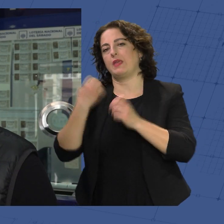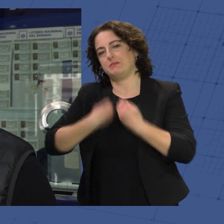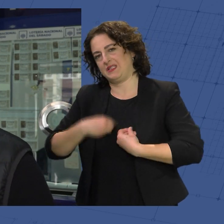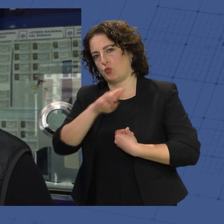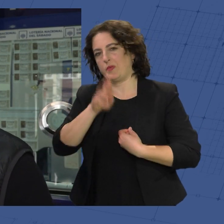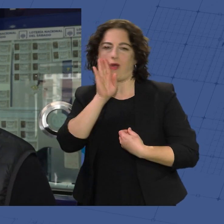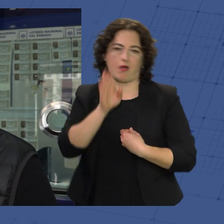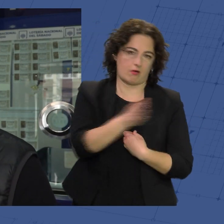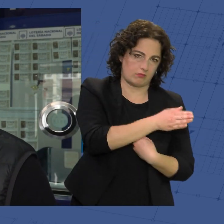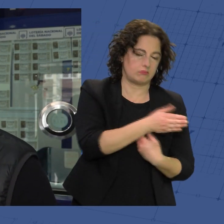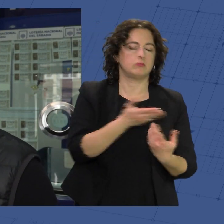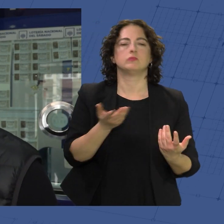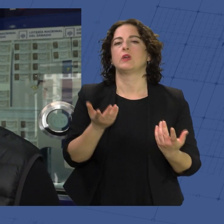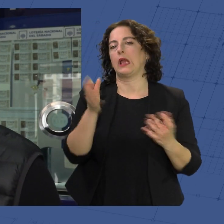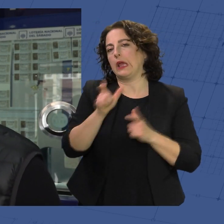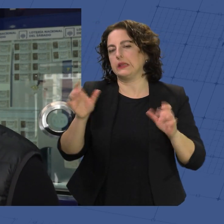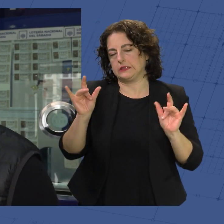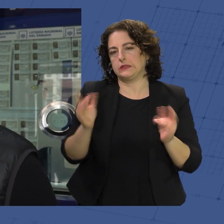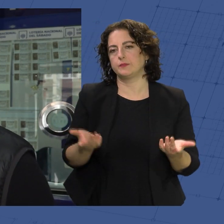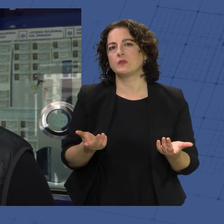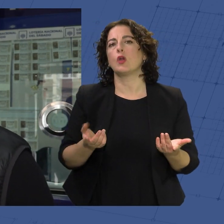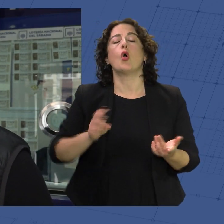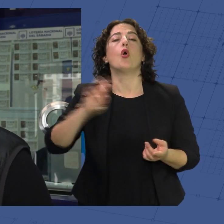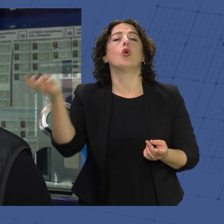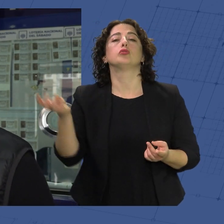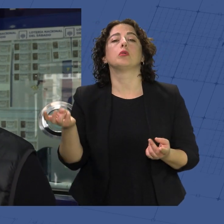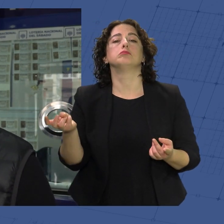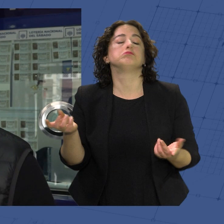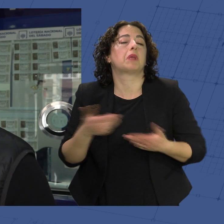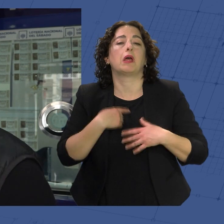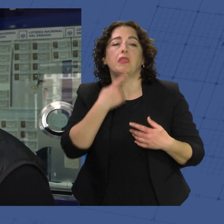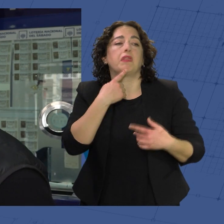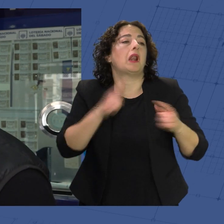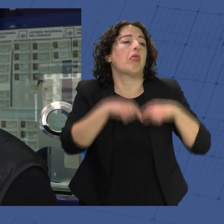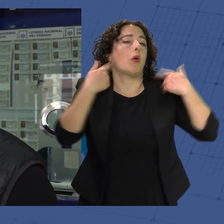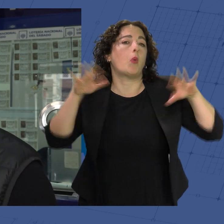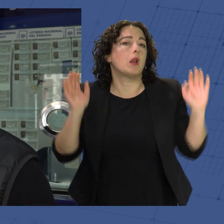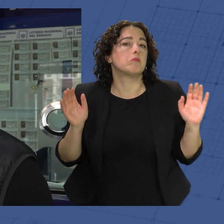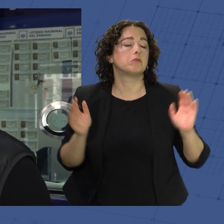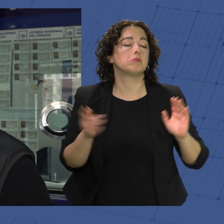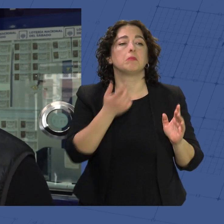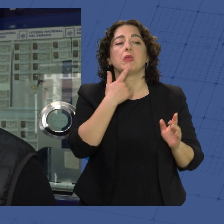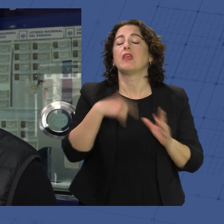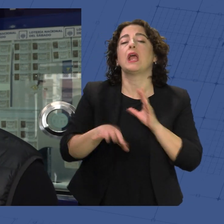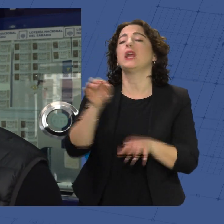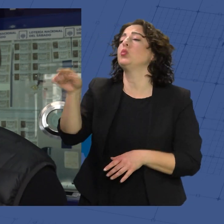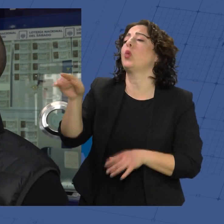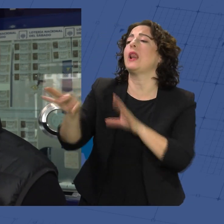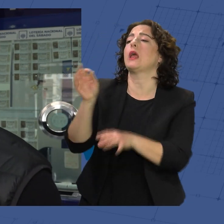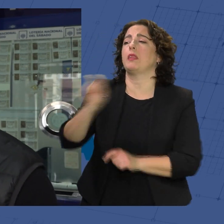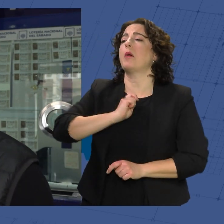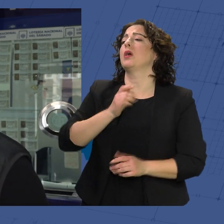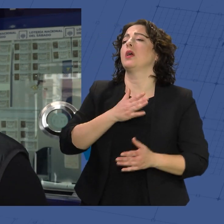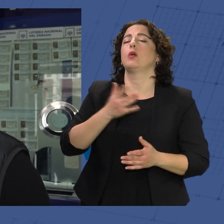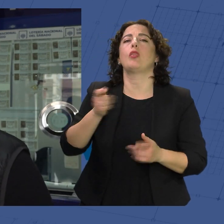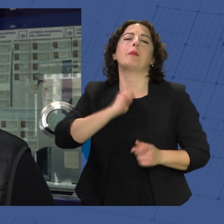que siempre juega el mismo número durante todo el año. Y luego está, pues el que le da igual, que me dice que lo elijamos nosotros, dame el que